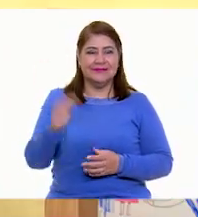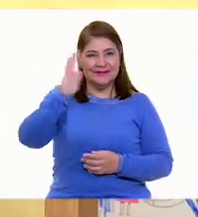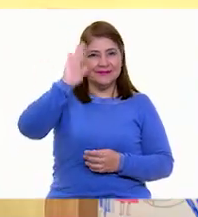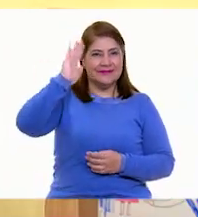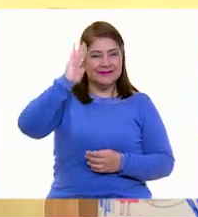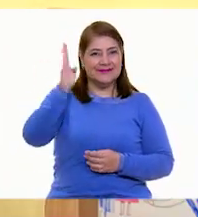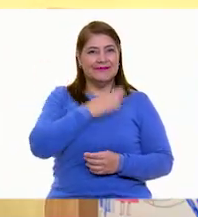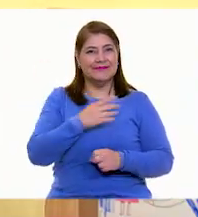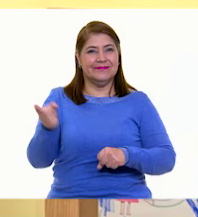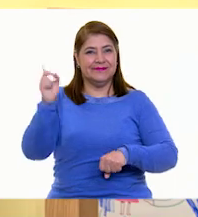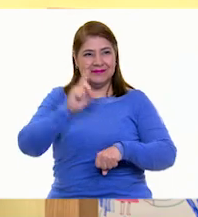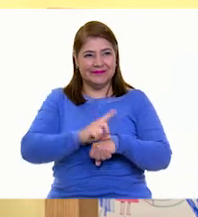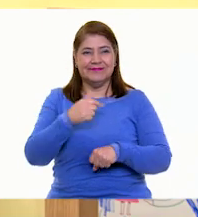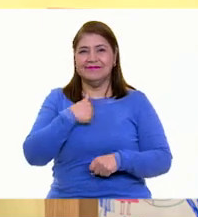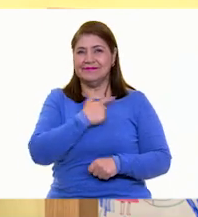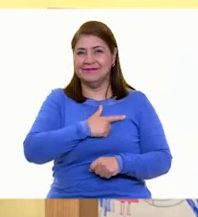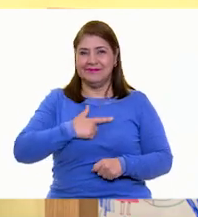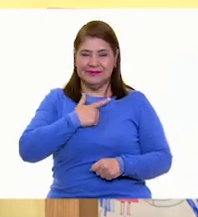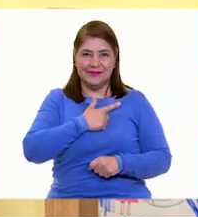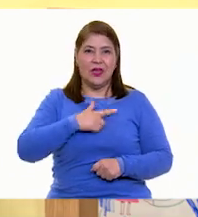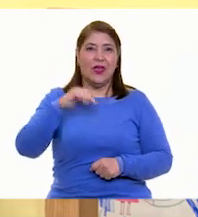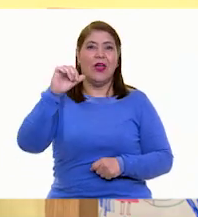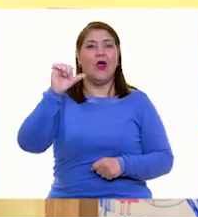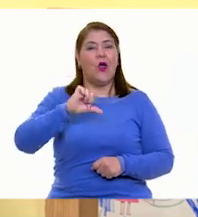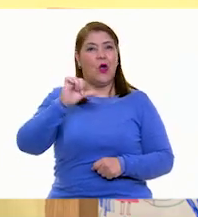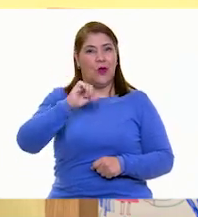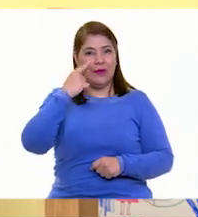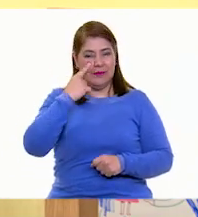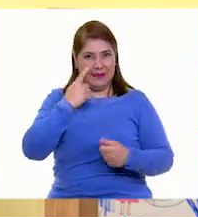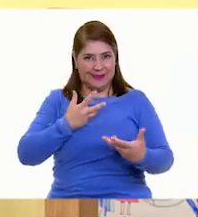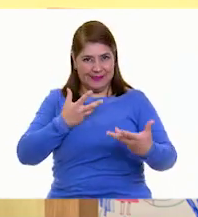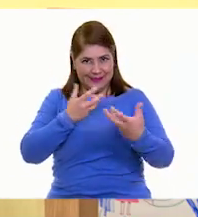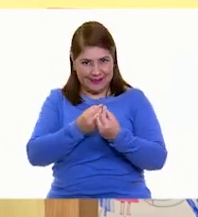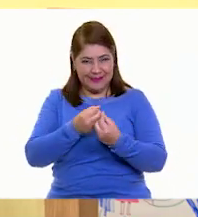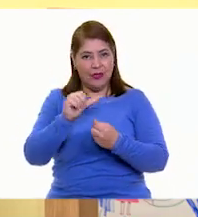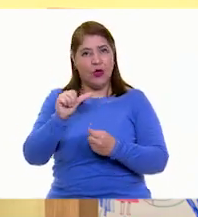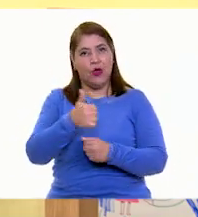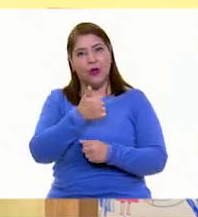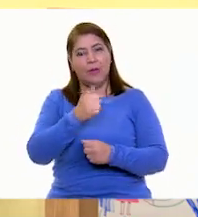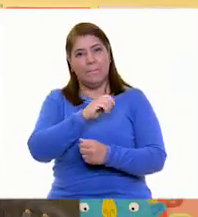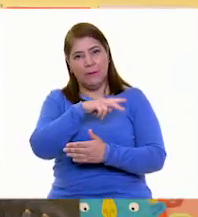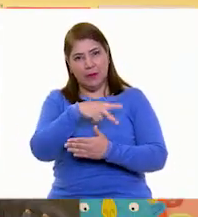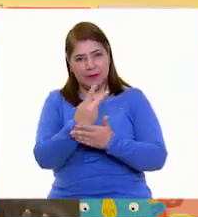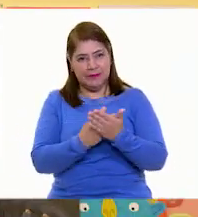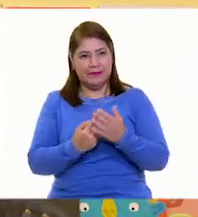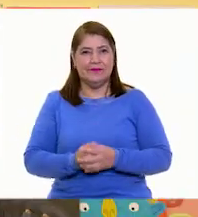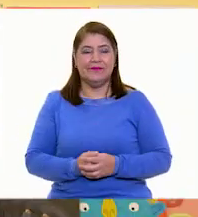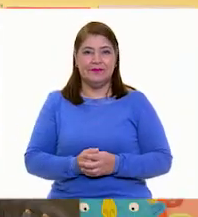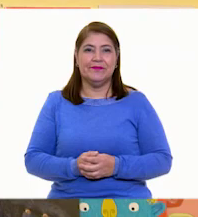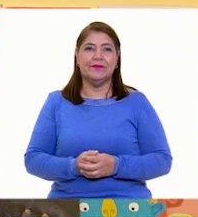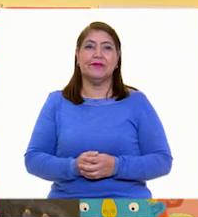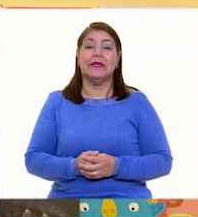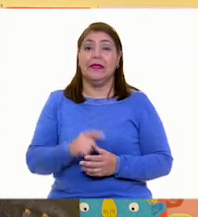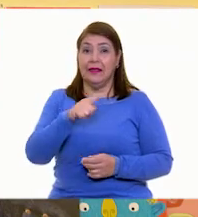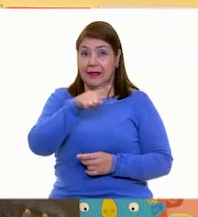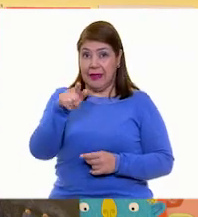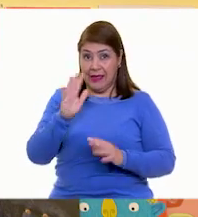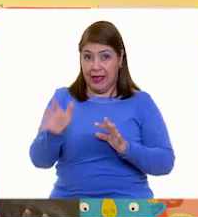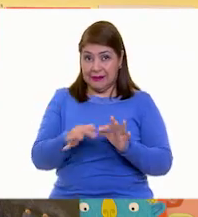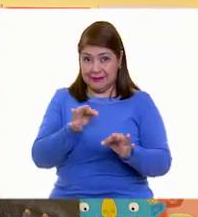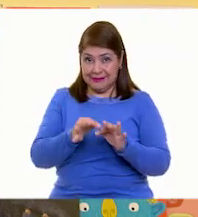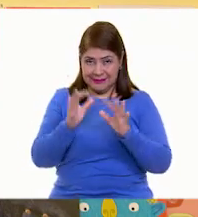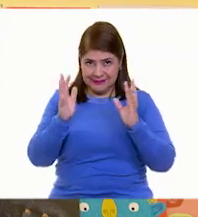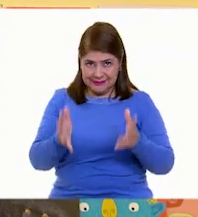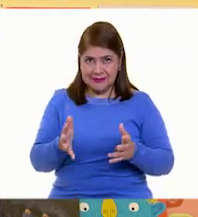¡Hola, buenos días! Me da mucho gusto saber que nos acompañan en un programa más. Si están listas y